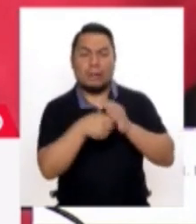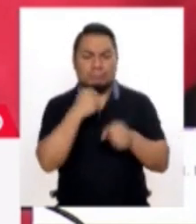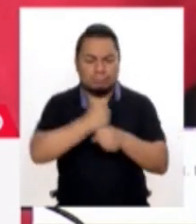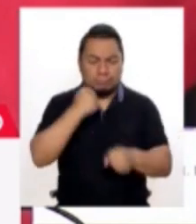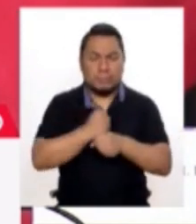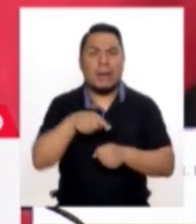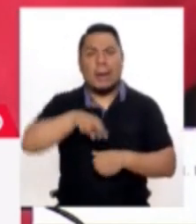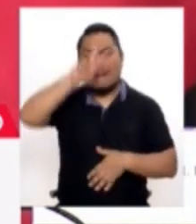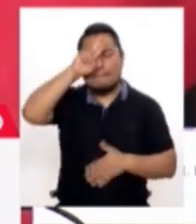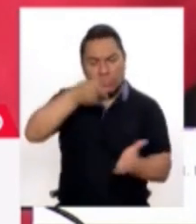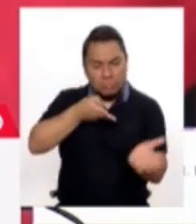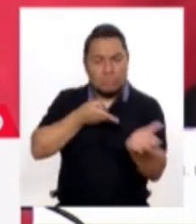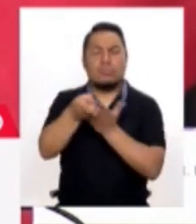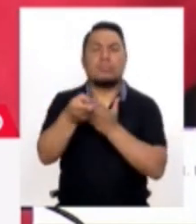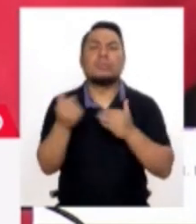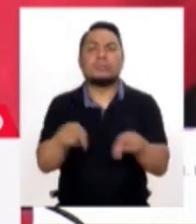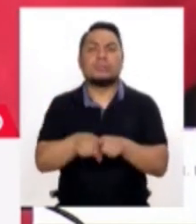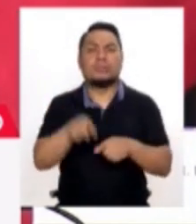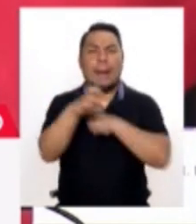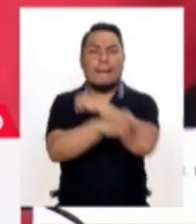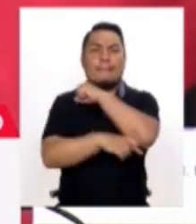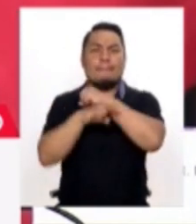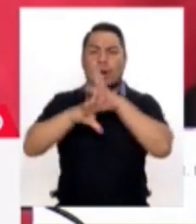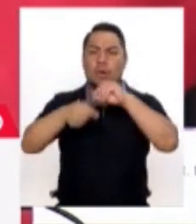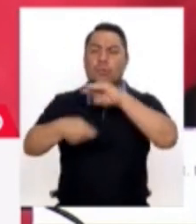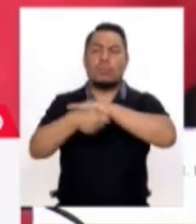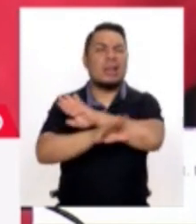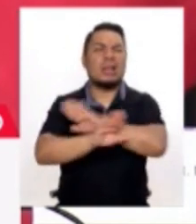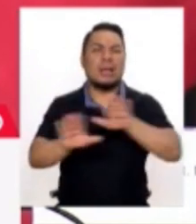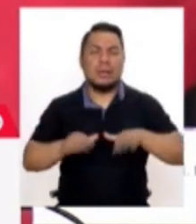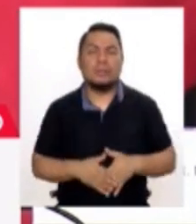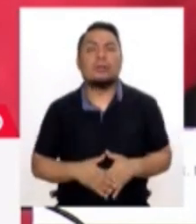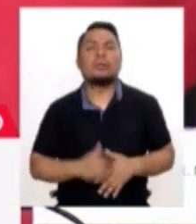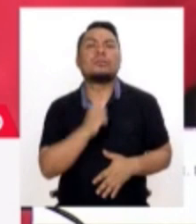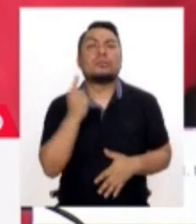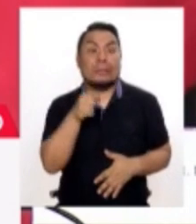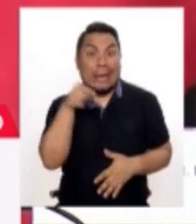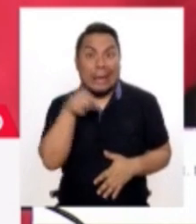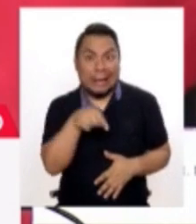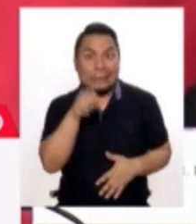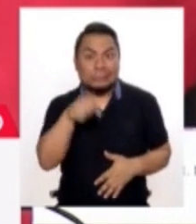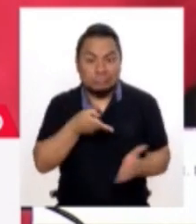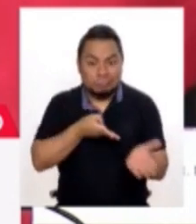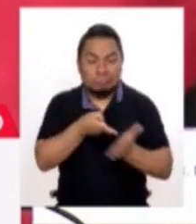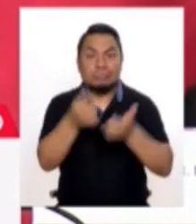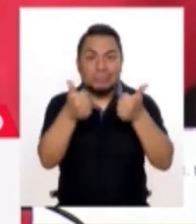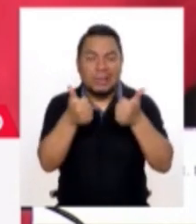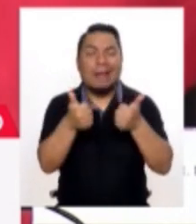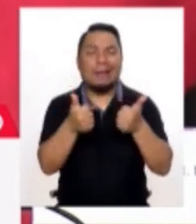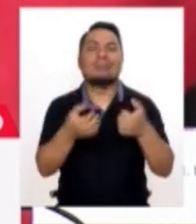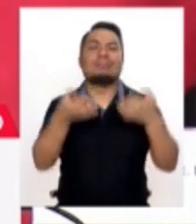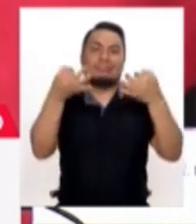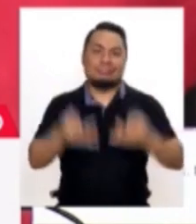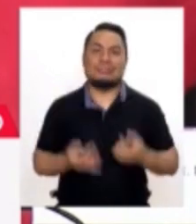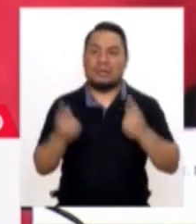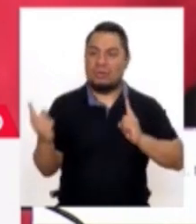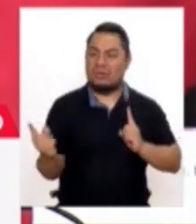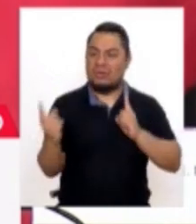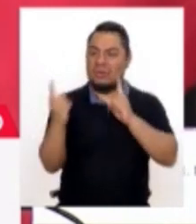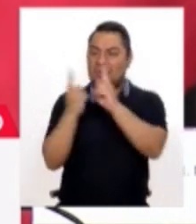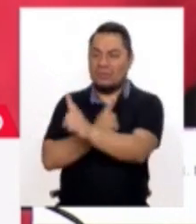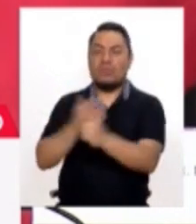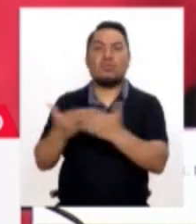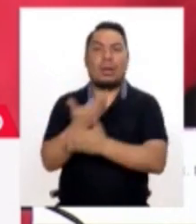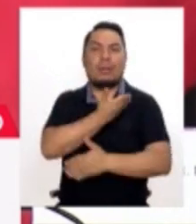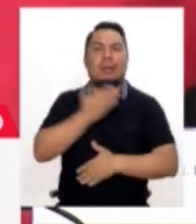Perú íntegro y una república sin corrupción. Solo así garantizaremos una transición